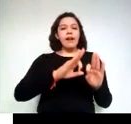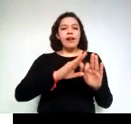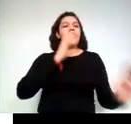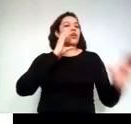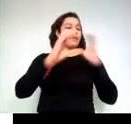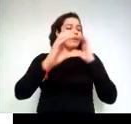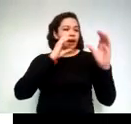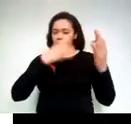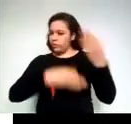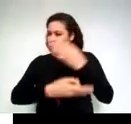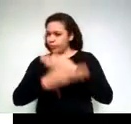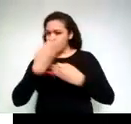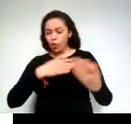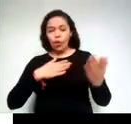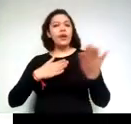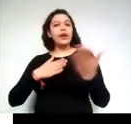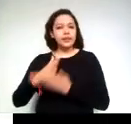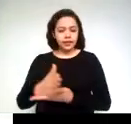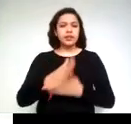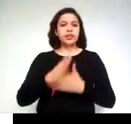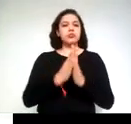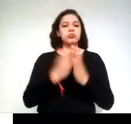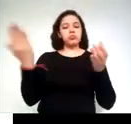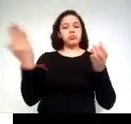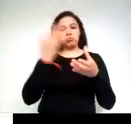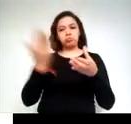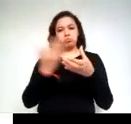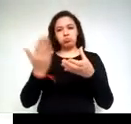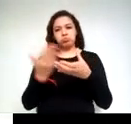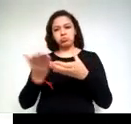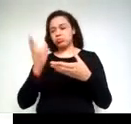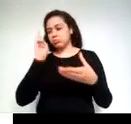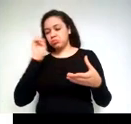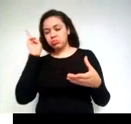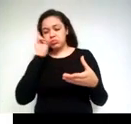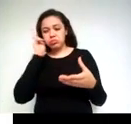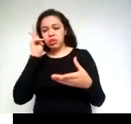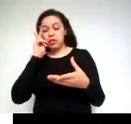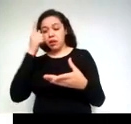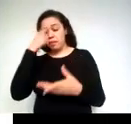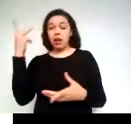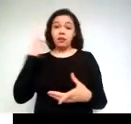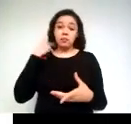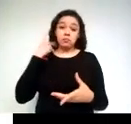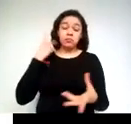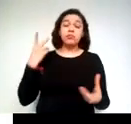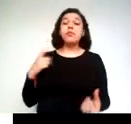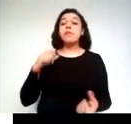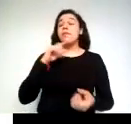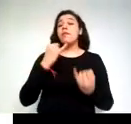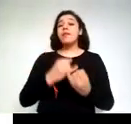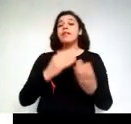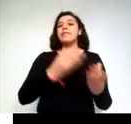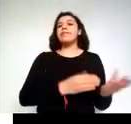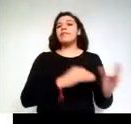comunicación, tienen el acceso a las carpetas de las evidencias de la política, pero mandan todo